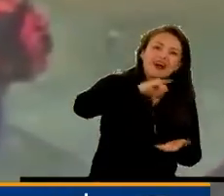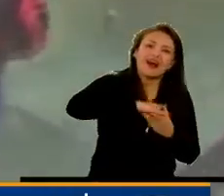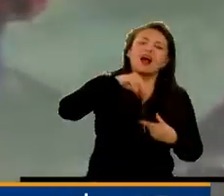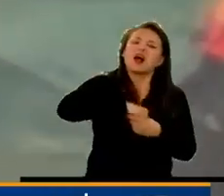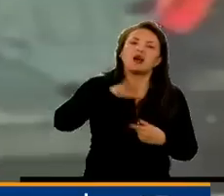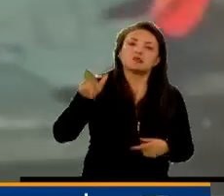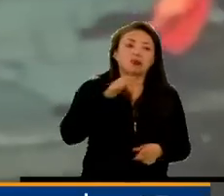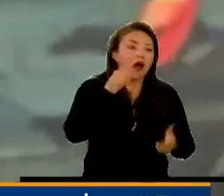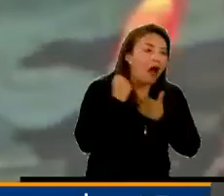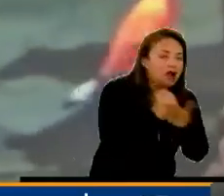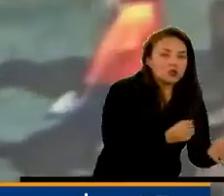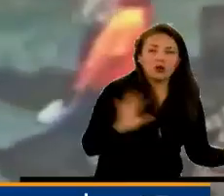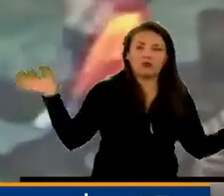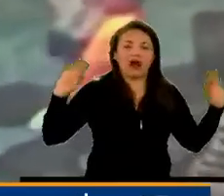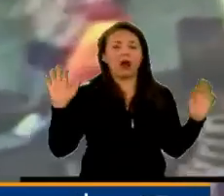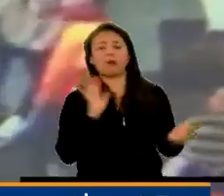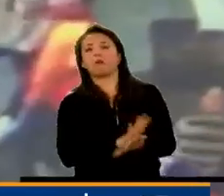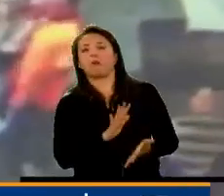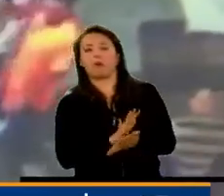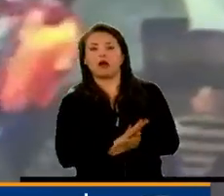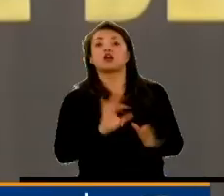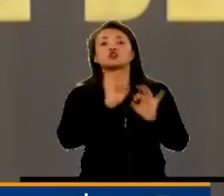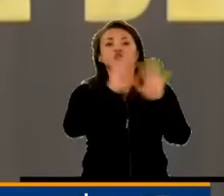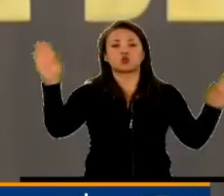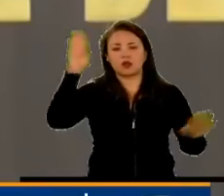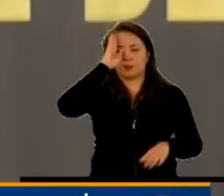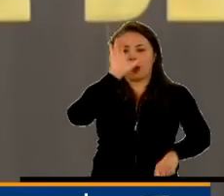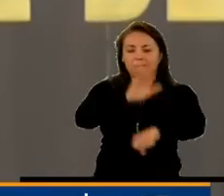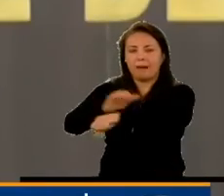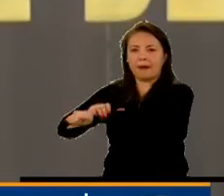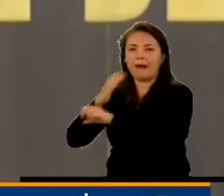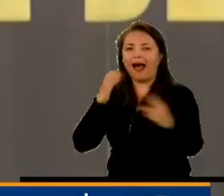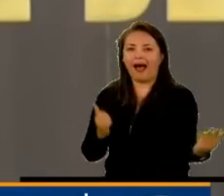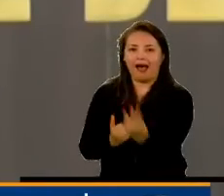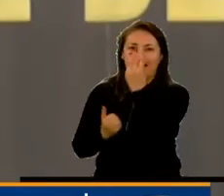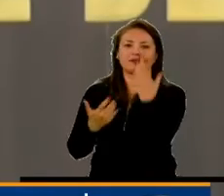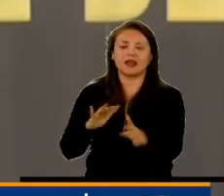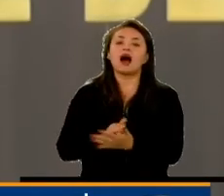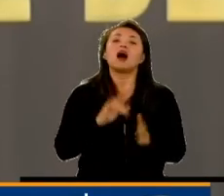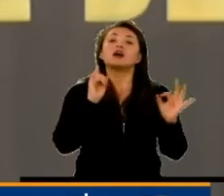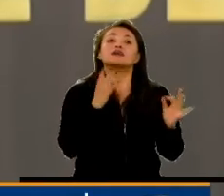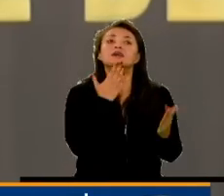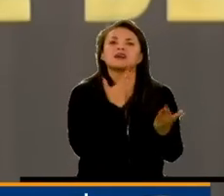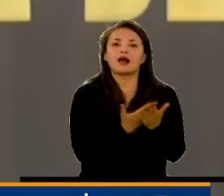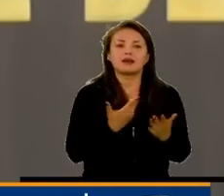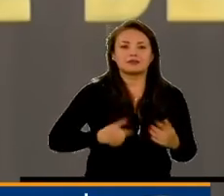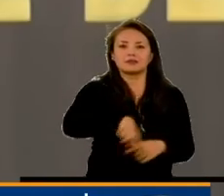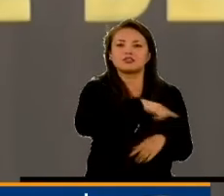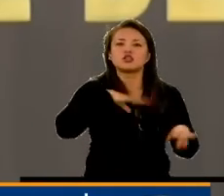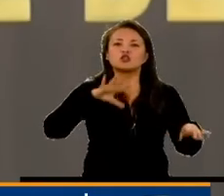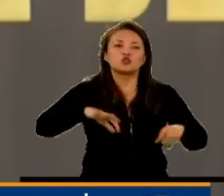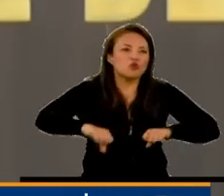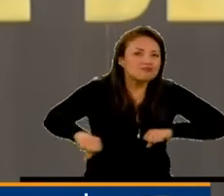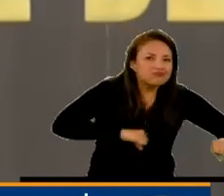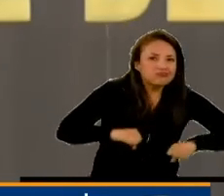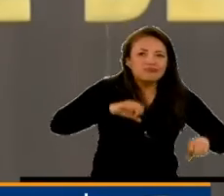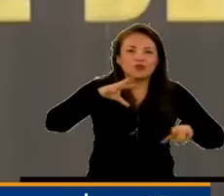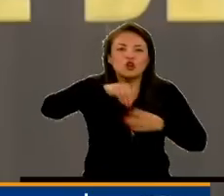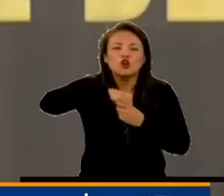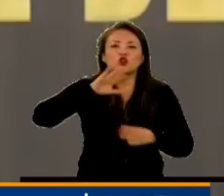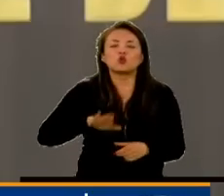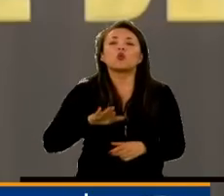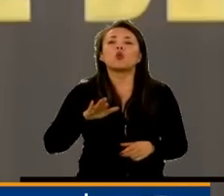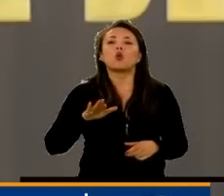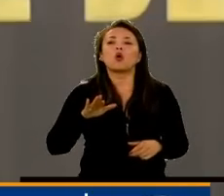impedirlo. Afortunadamente, la policía las capturó. Gracias a la reacción por parte de nuestros operadores del